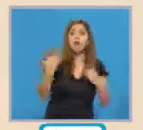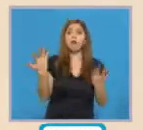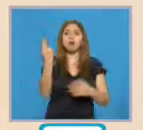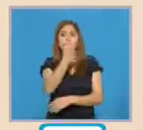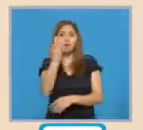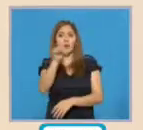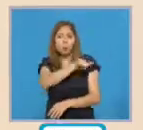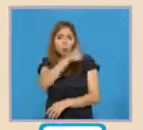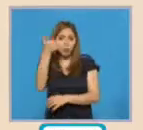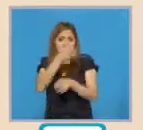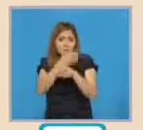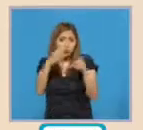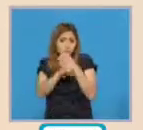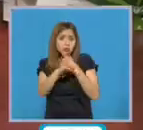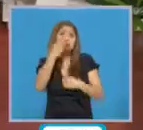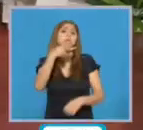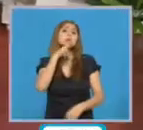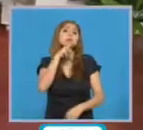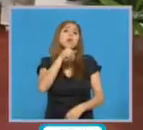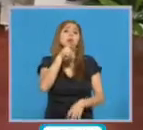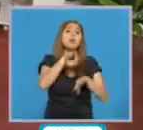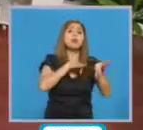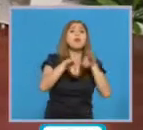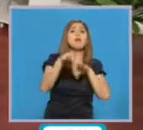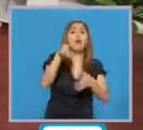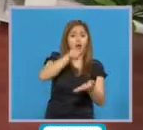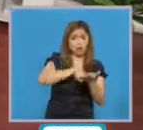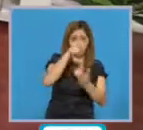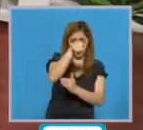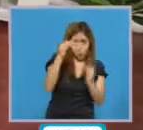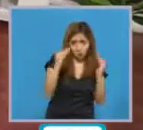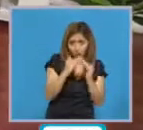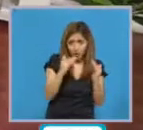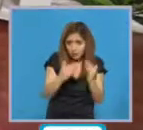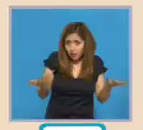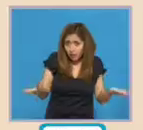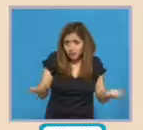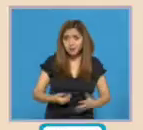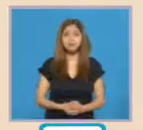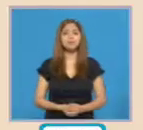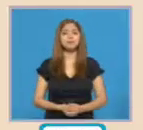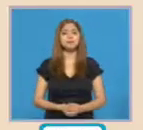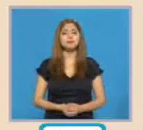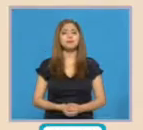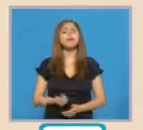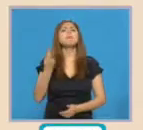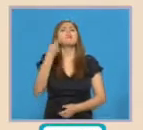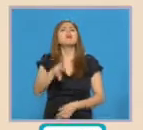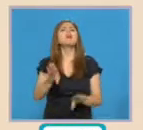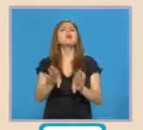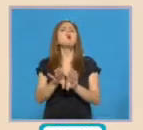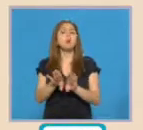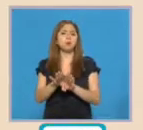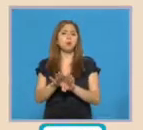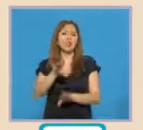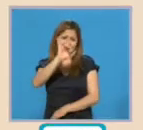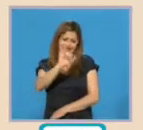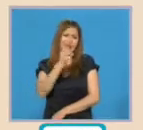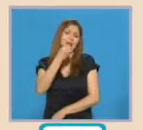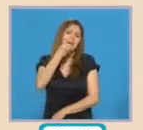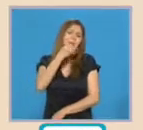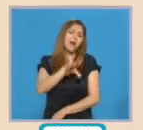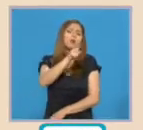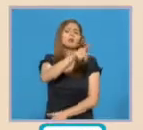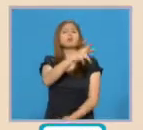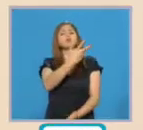que poder trabajar en tu casa. Imagínate qué rico, ¿no? ¿Cómo es esto? Pues ¿Cómo mira, funciona? es rico, es cómodo, pero